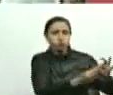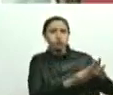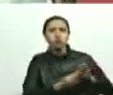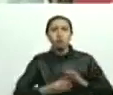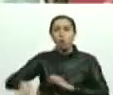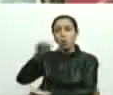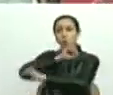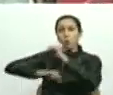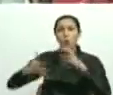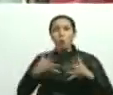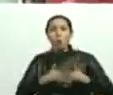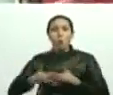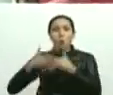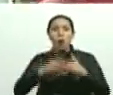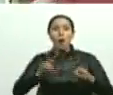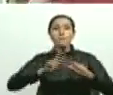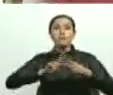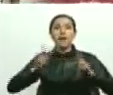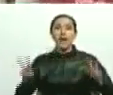la paz.